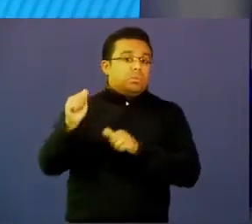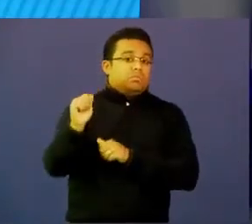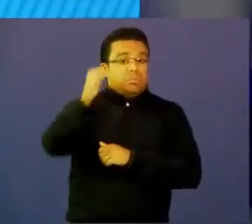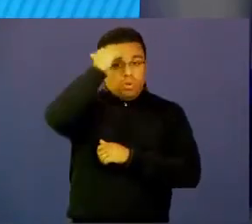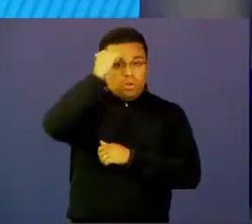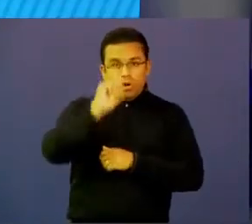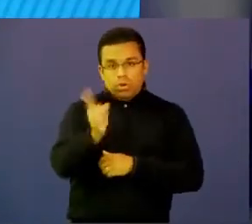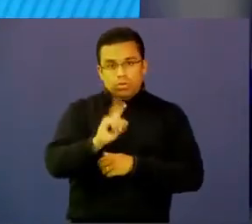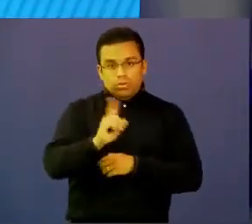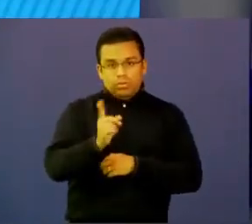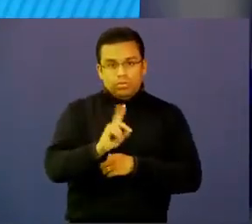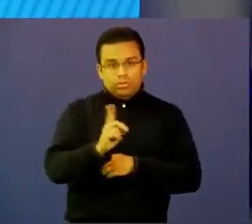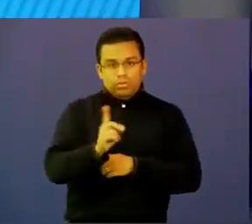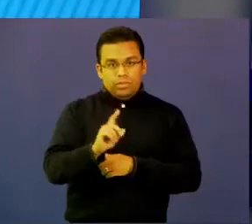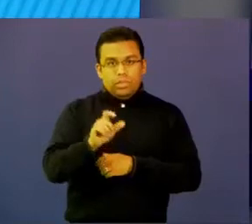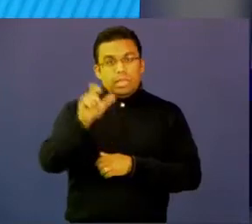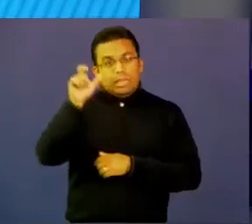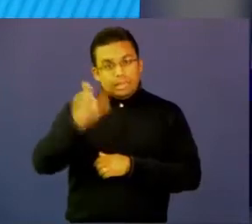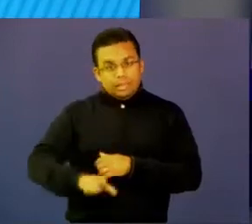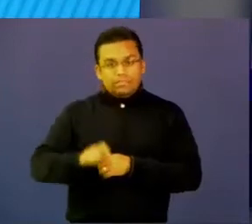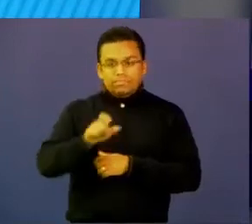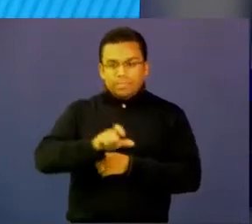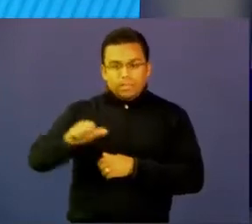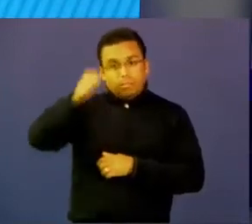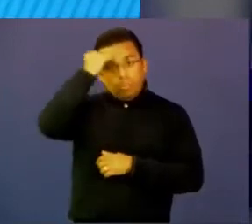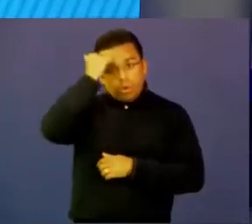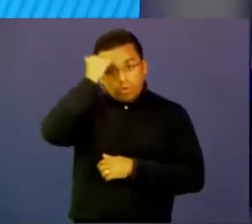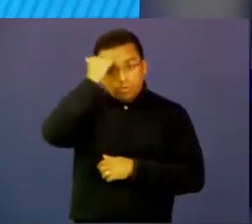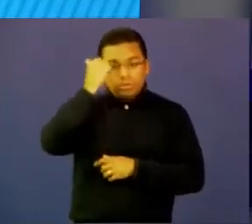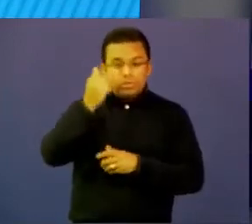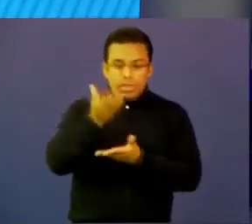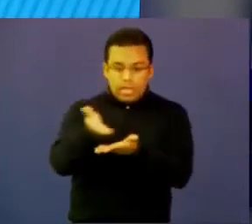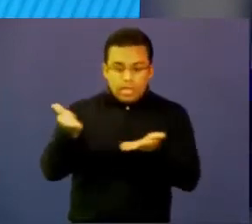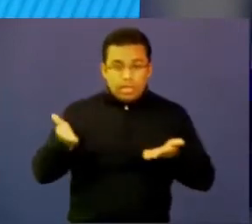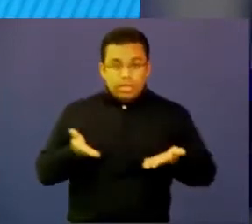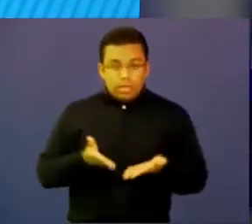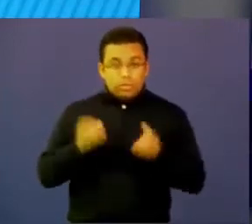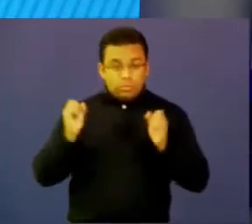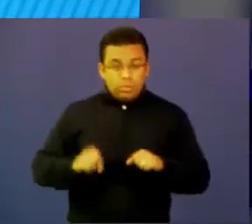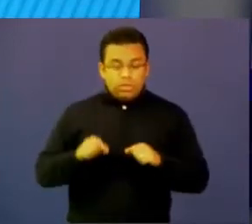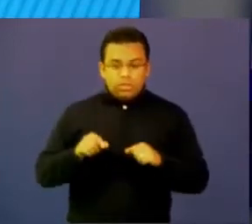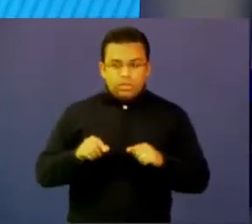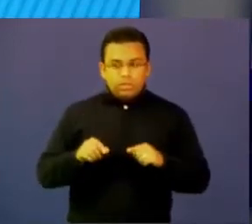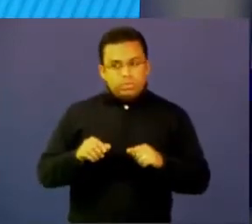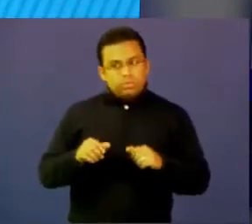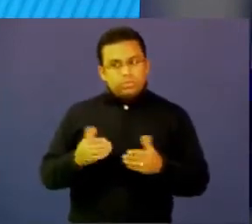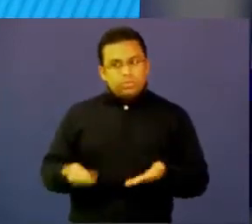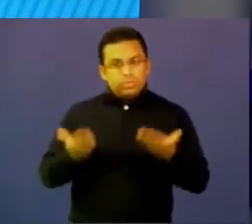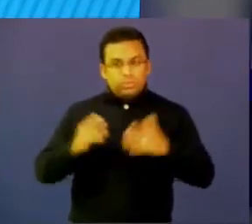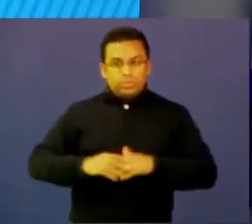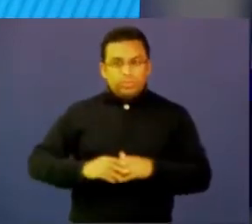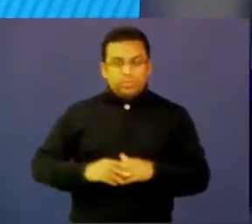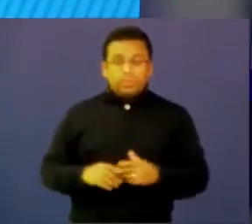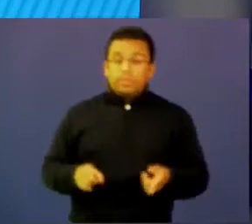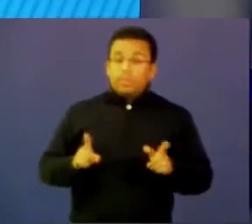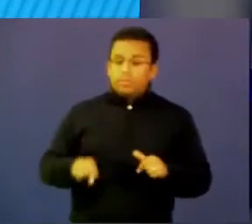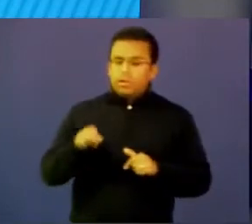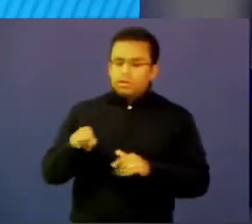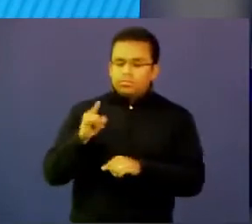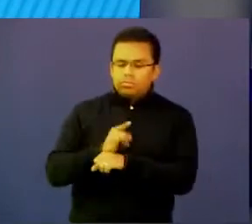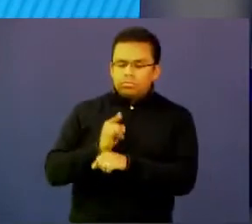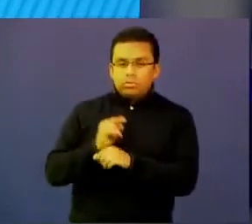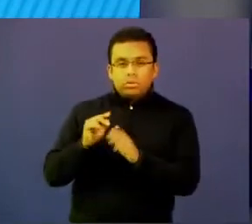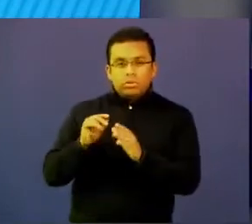de la presencialidad, para fomentar una cantidad de virtudes que a través de la vida virtual no vamos a hacer, pero usarlas como herramientas